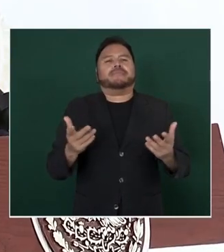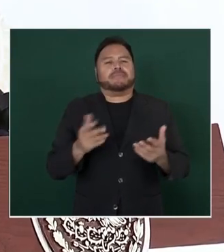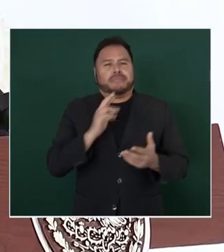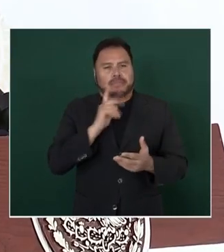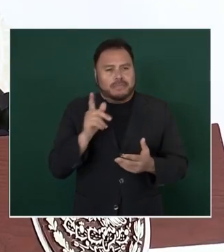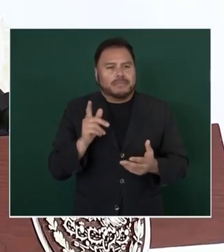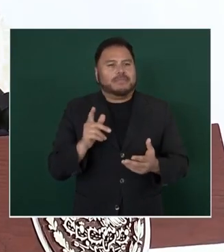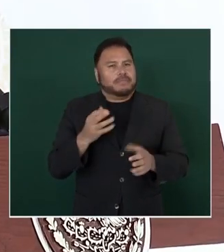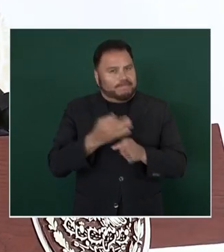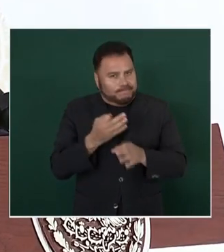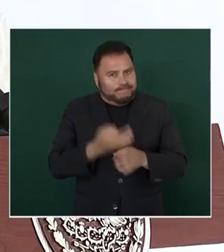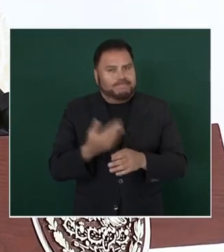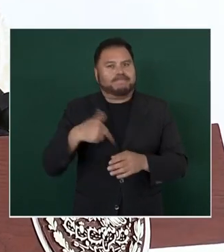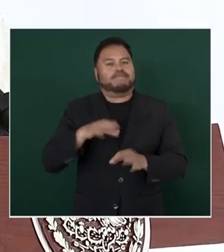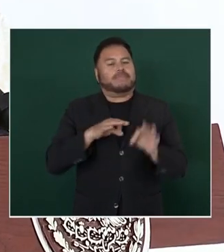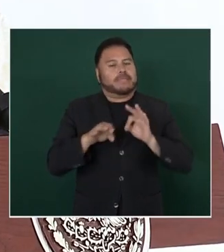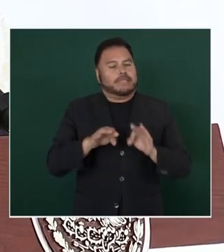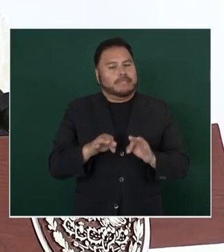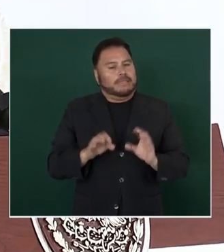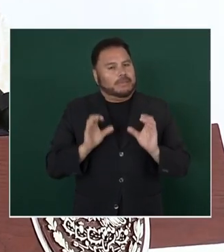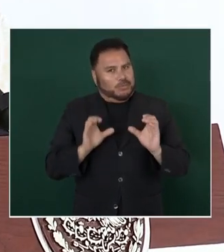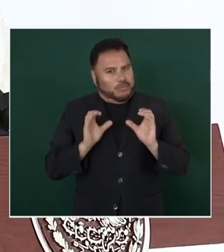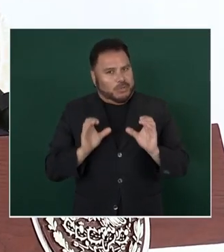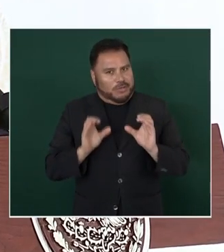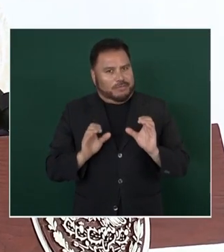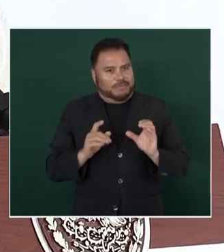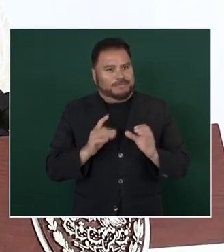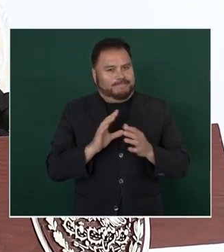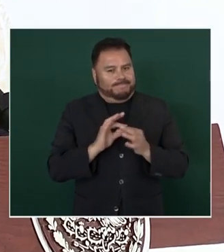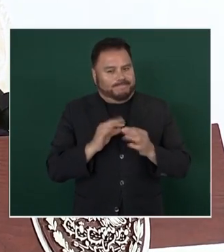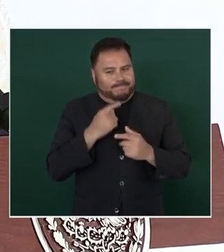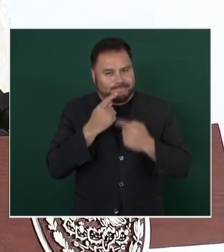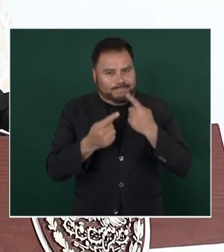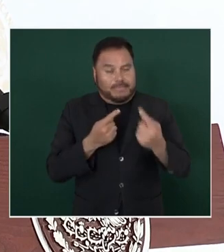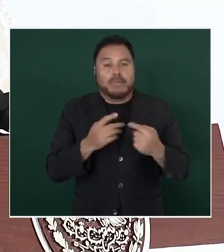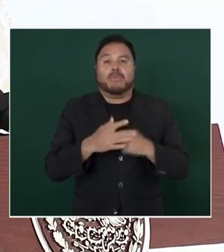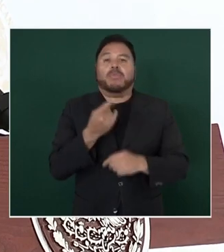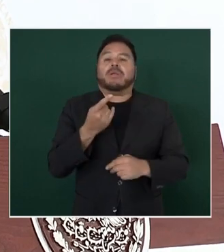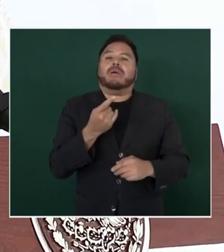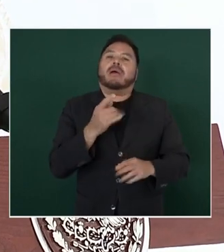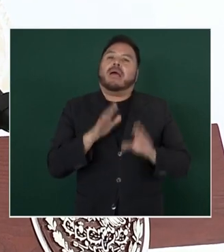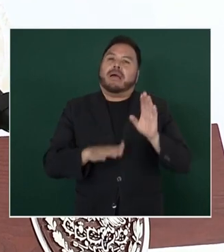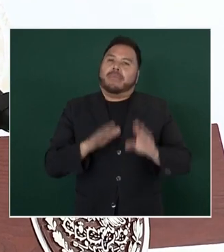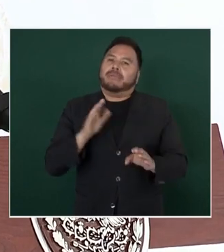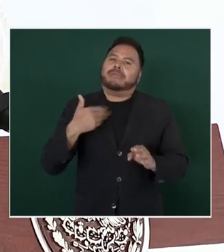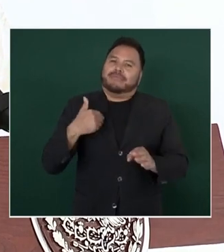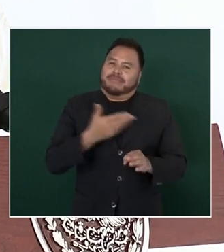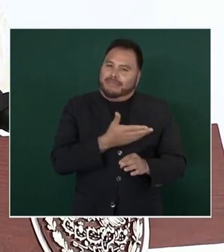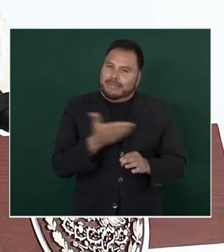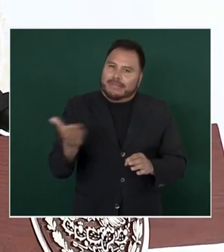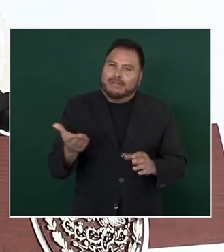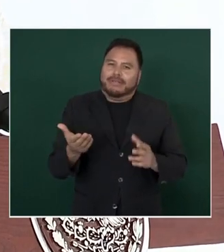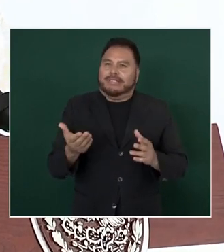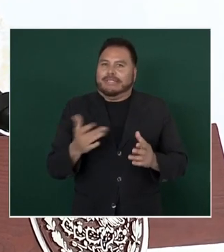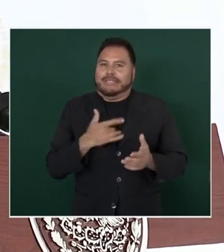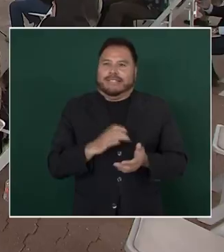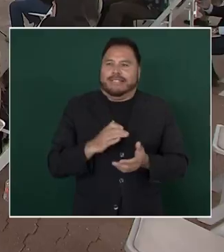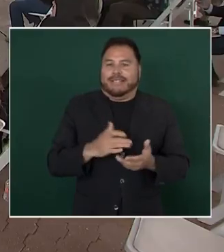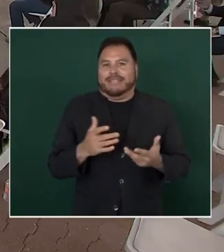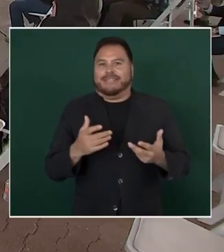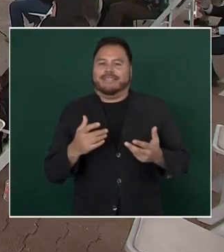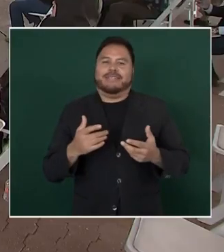hay que actuar con prudencia, porque cuando uno se entusiasma mucho